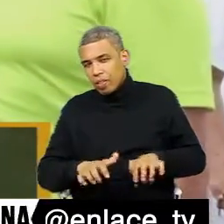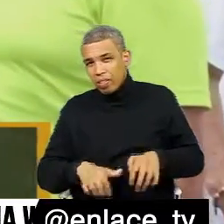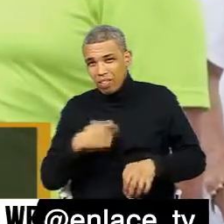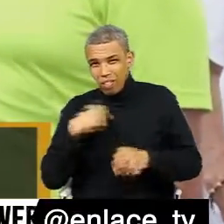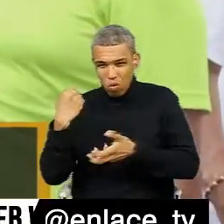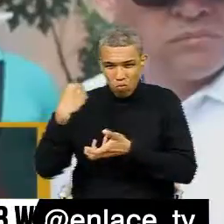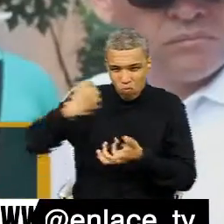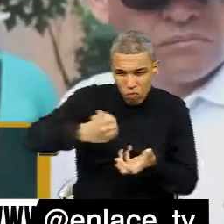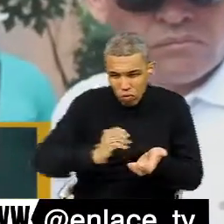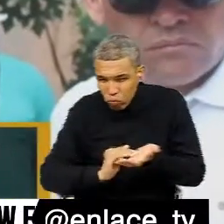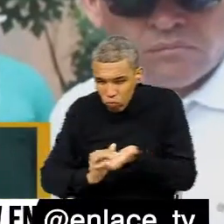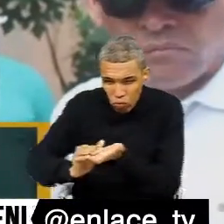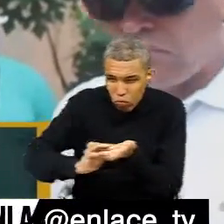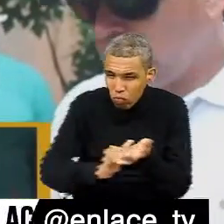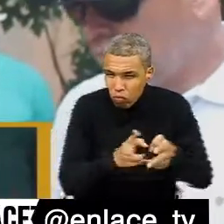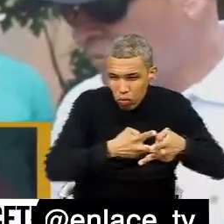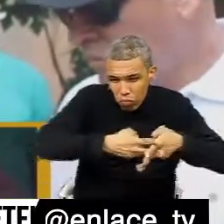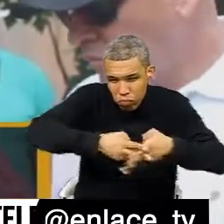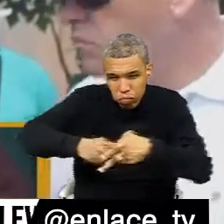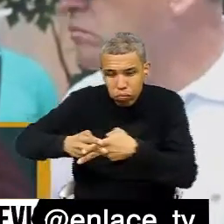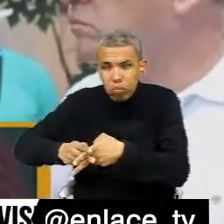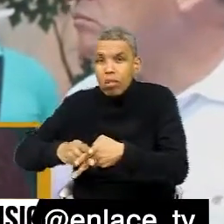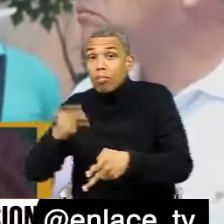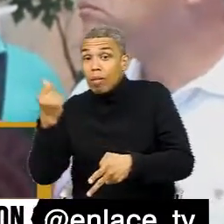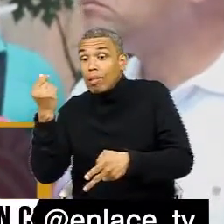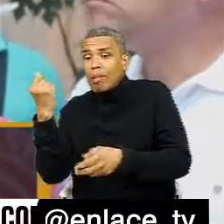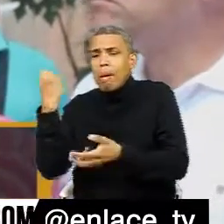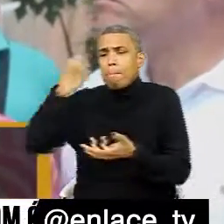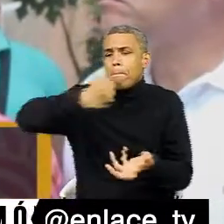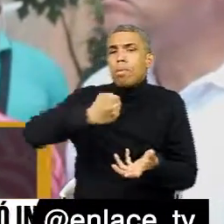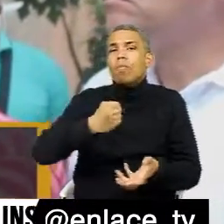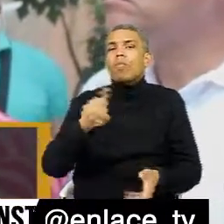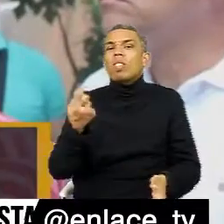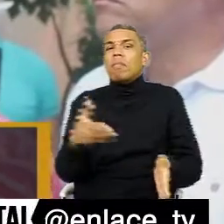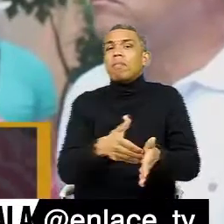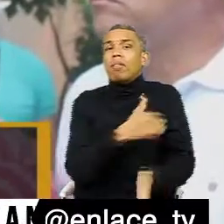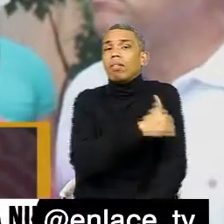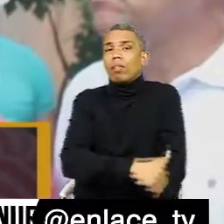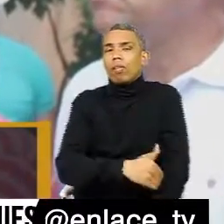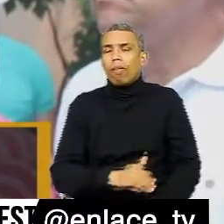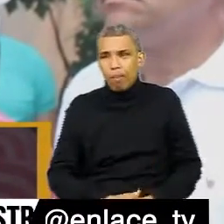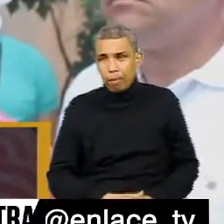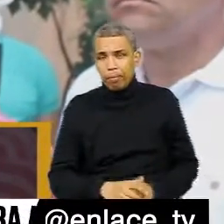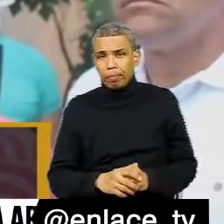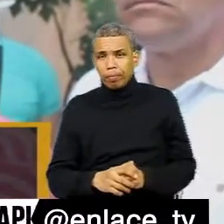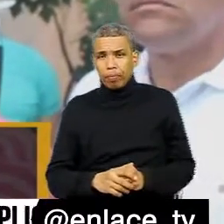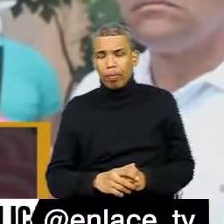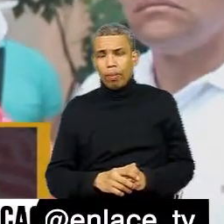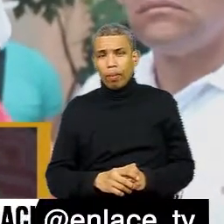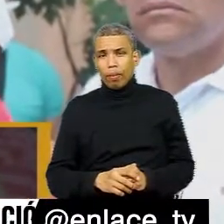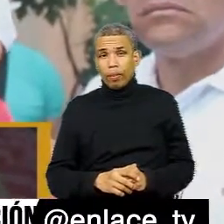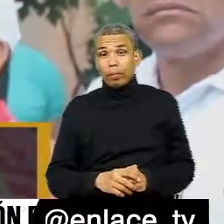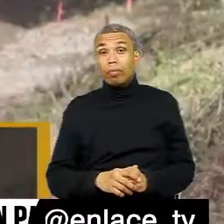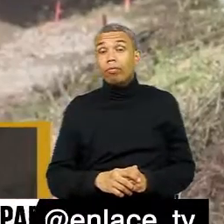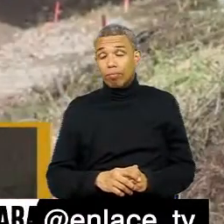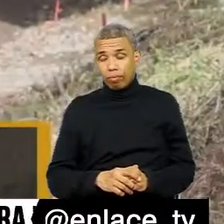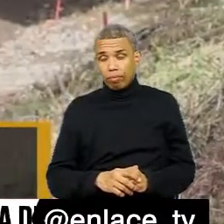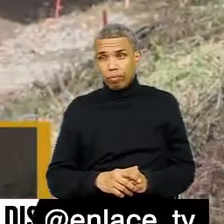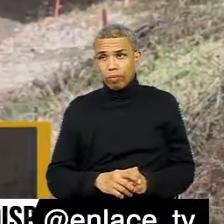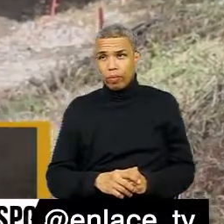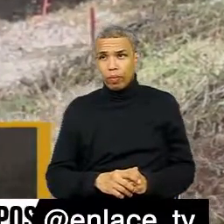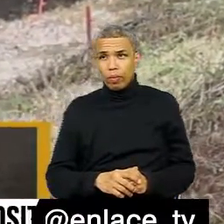millones de pesos. Más un inconveniente que se estaba mirando sobre un bosculver, que vamos a mirar una alternativa para no tener que cerrar la vía